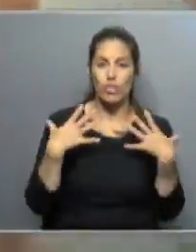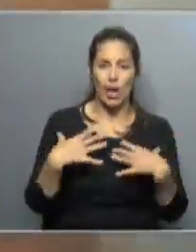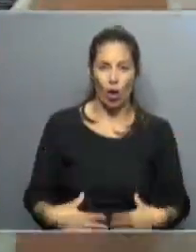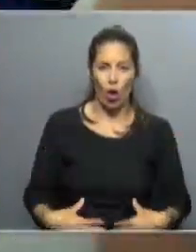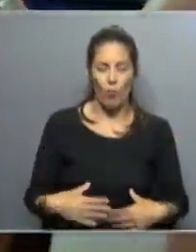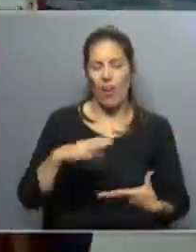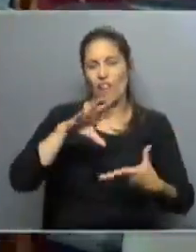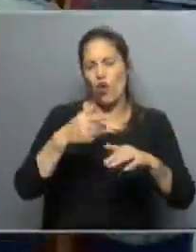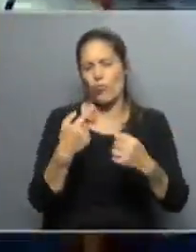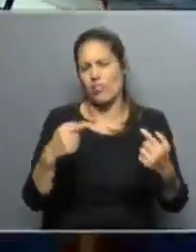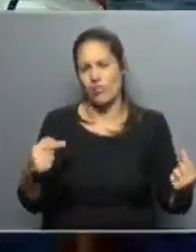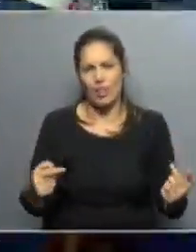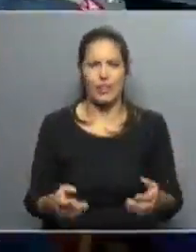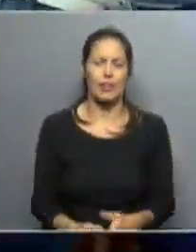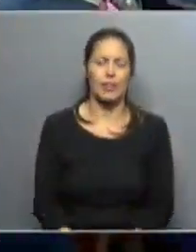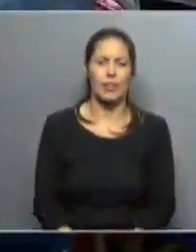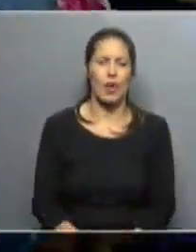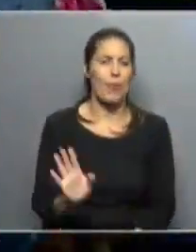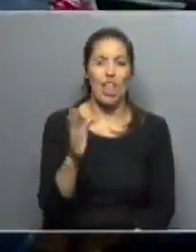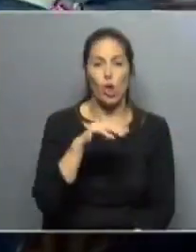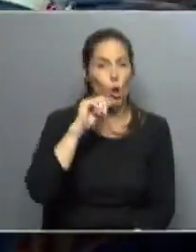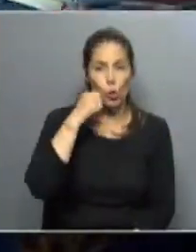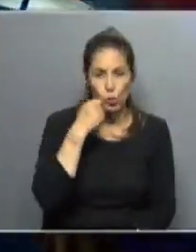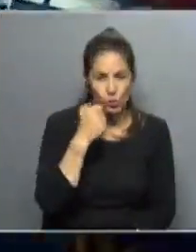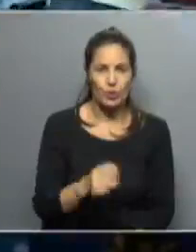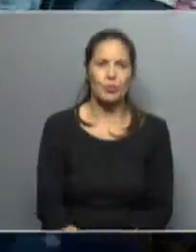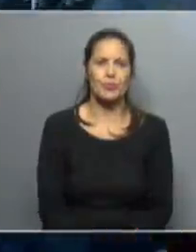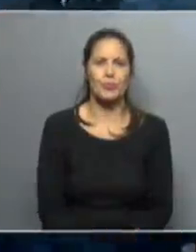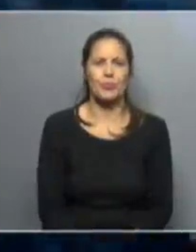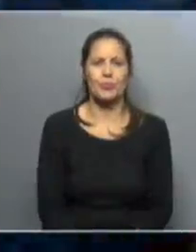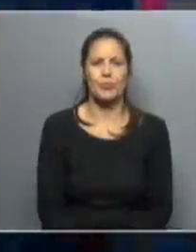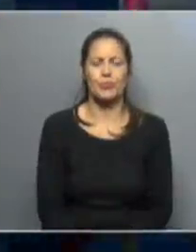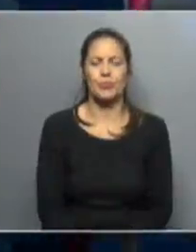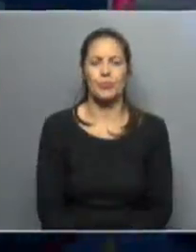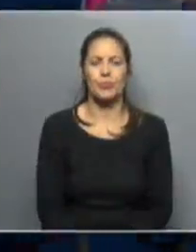los estilos, para todos los gustos.